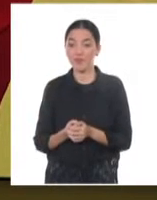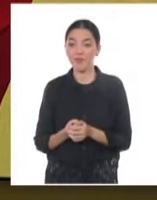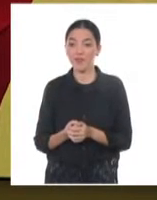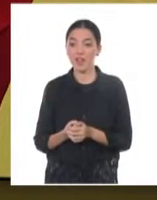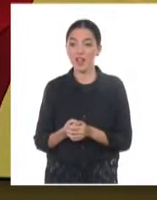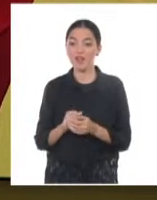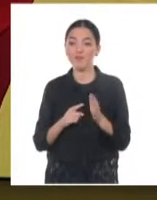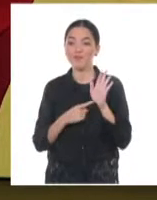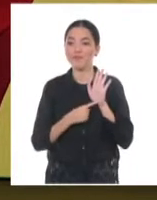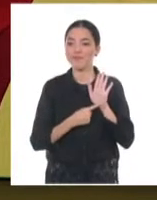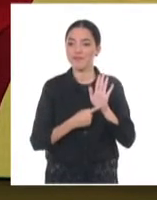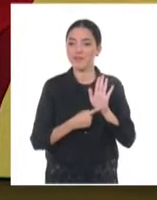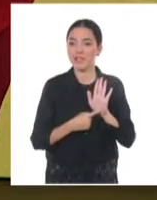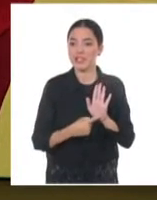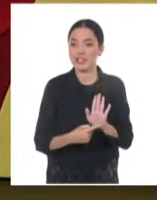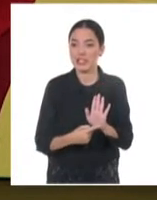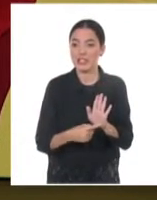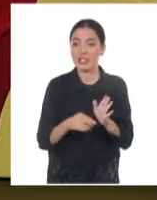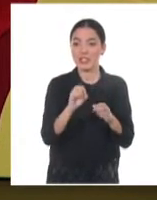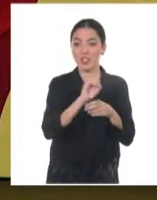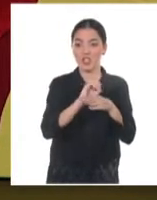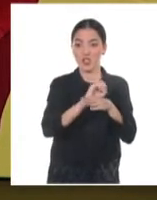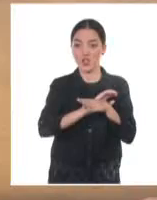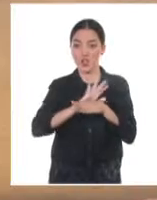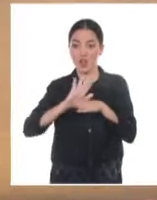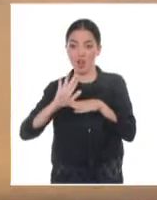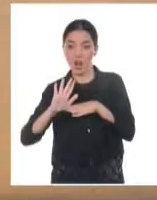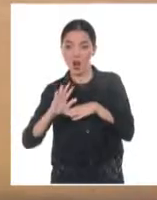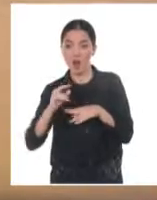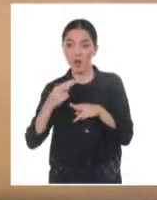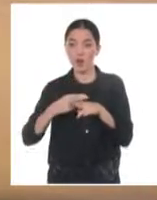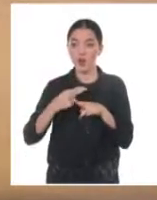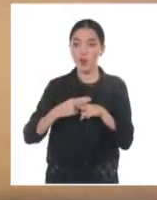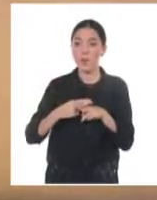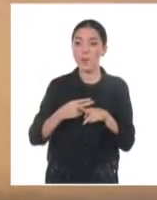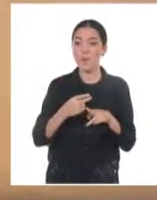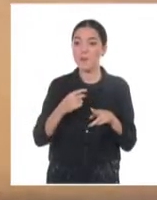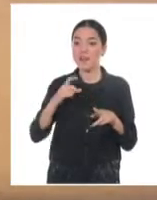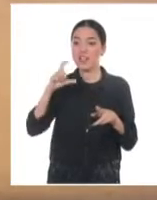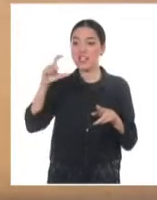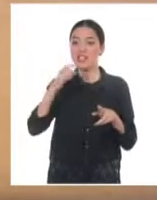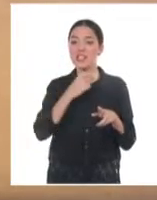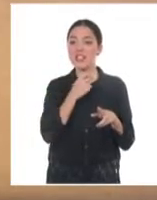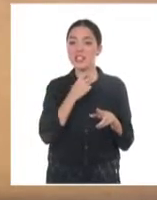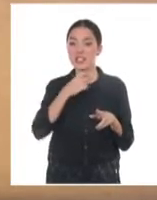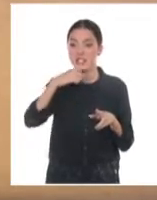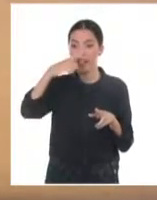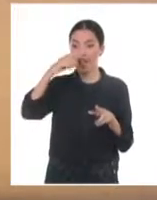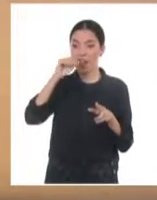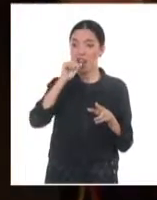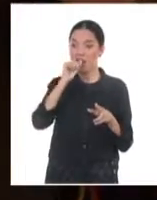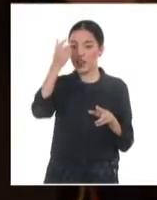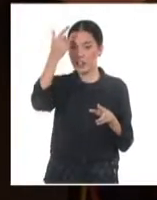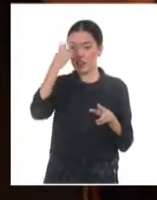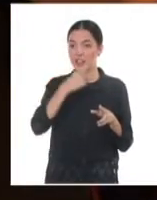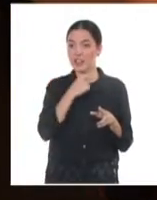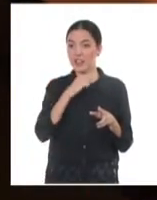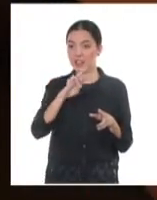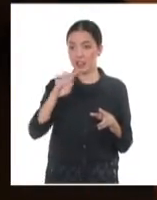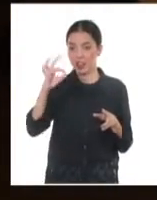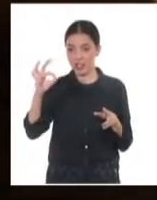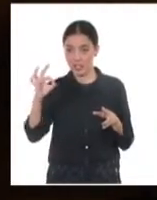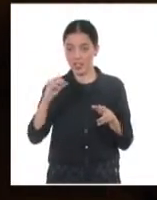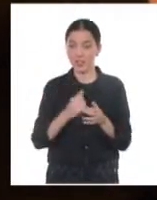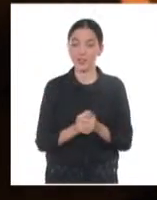la propuesta ofrecida a los asistentes. Es esta una obra que visibiliza las dos caras de un